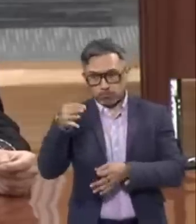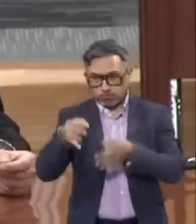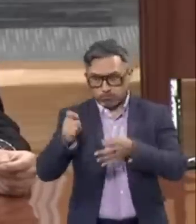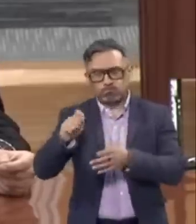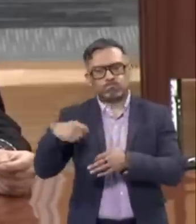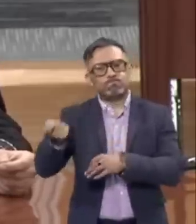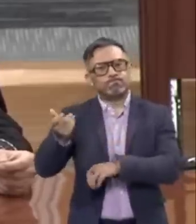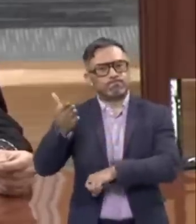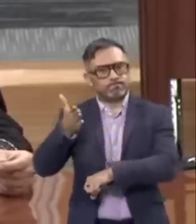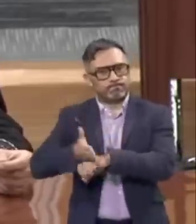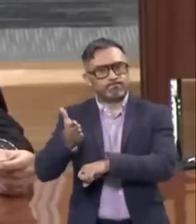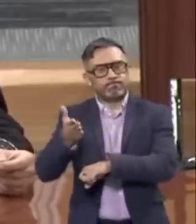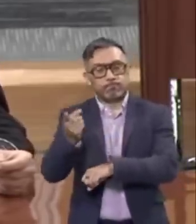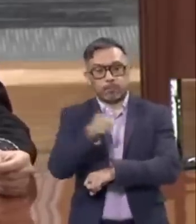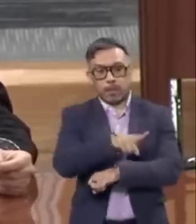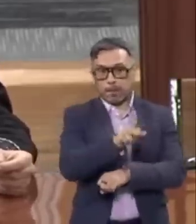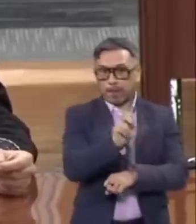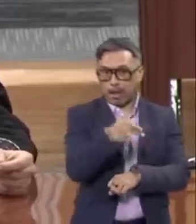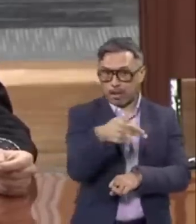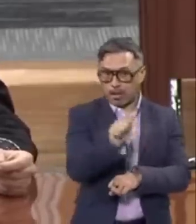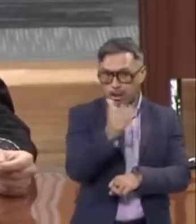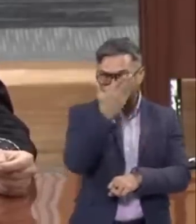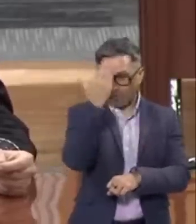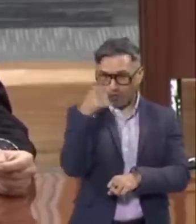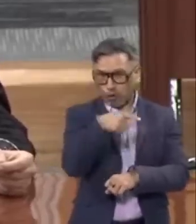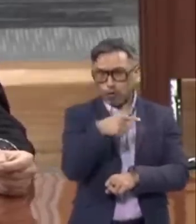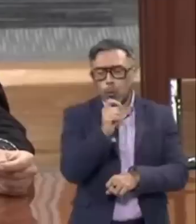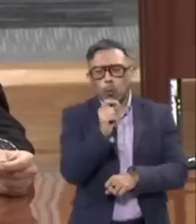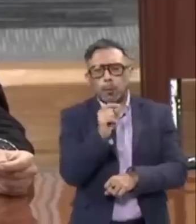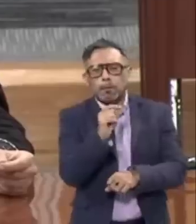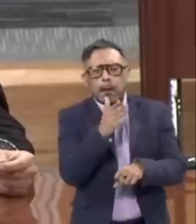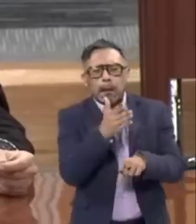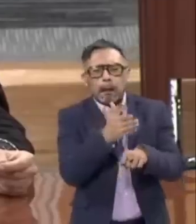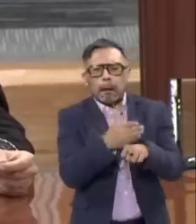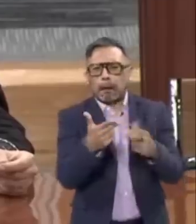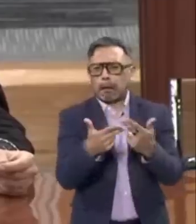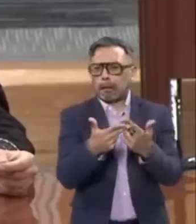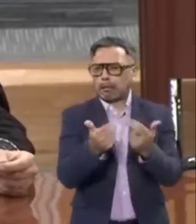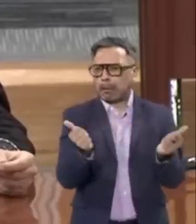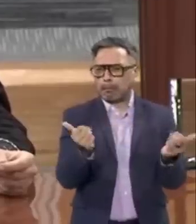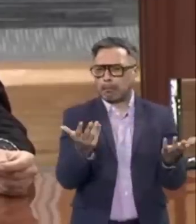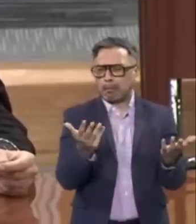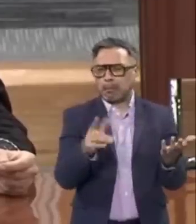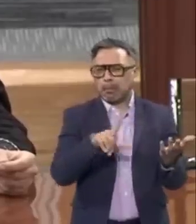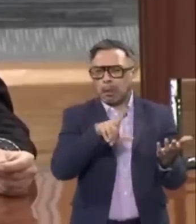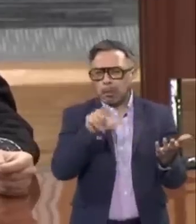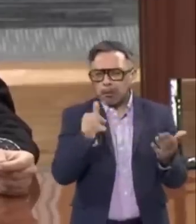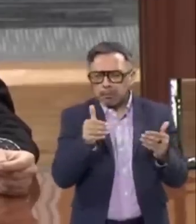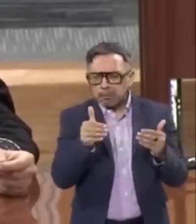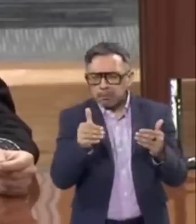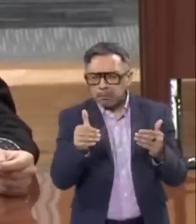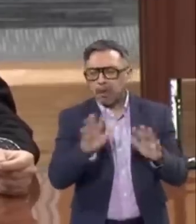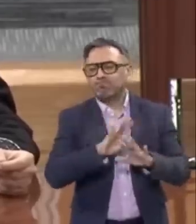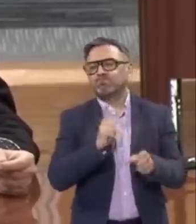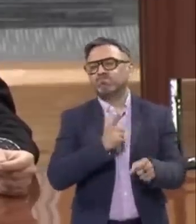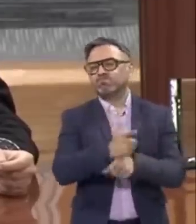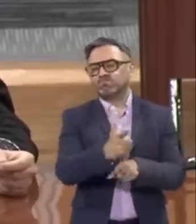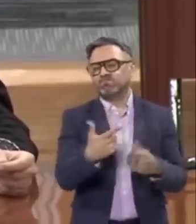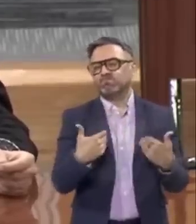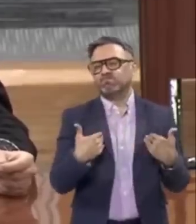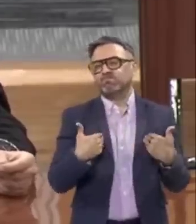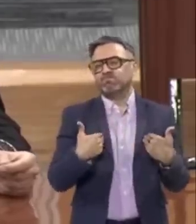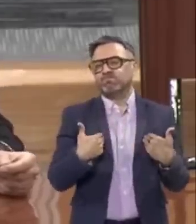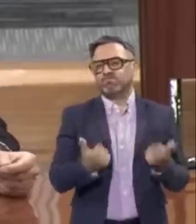a Peña ni con el pétalo de una rosa. Y luego entenderíamos por qué. Y lo que mal empieza,